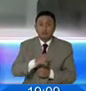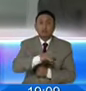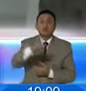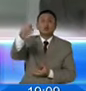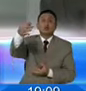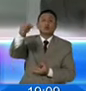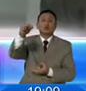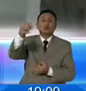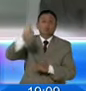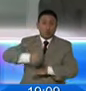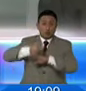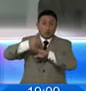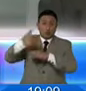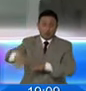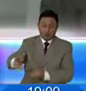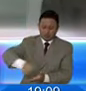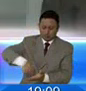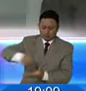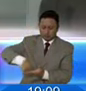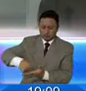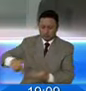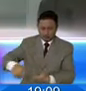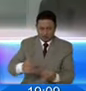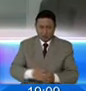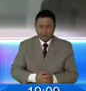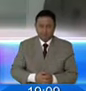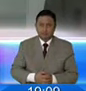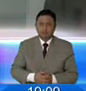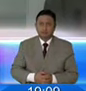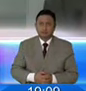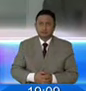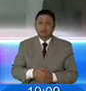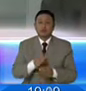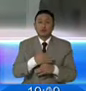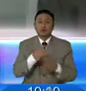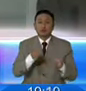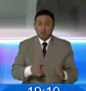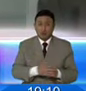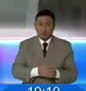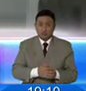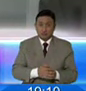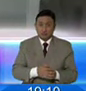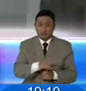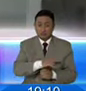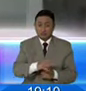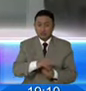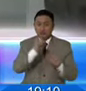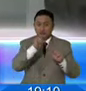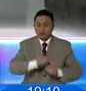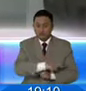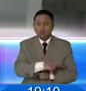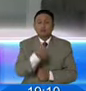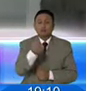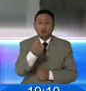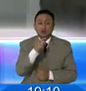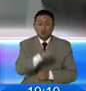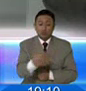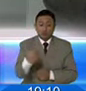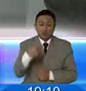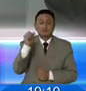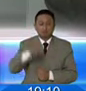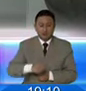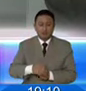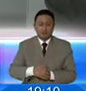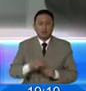documento firmado por la autoridad respectiva de la institución y por el funcionario cesante, en donde le reconocen el monto que corresponde y